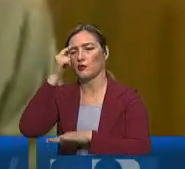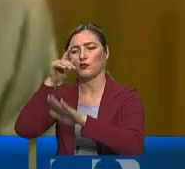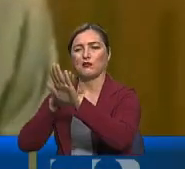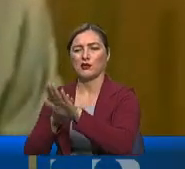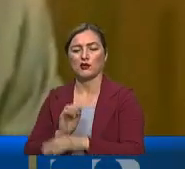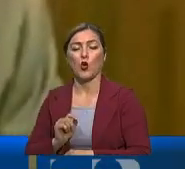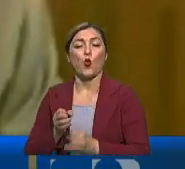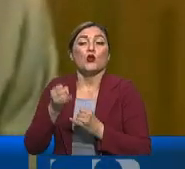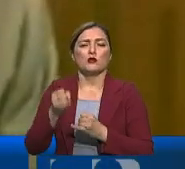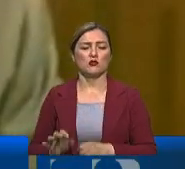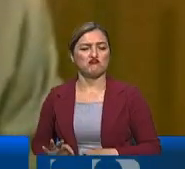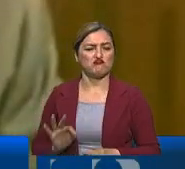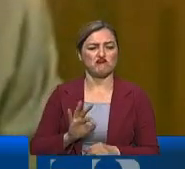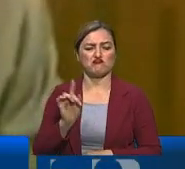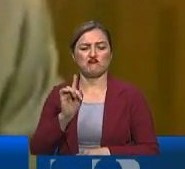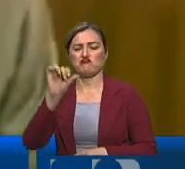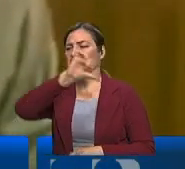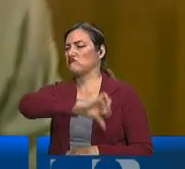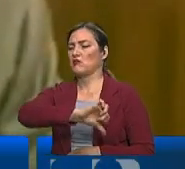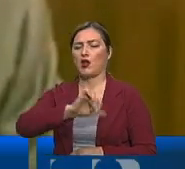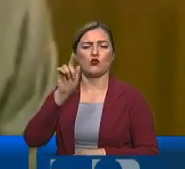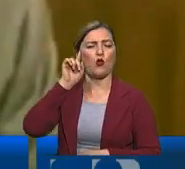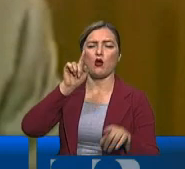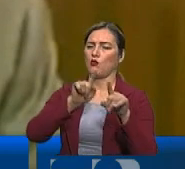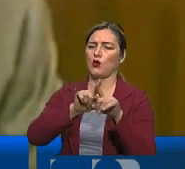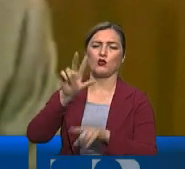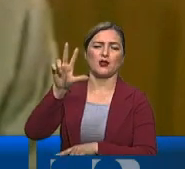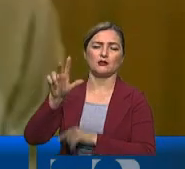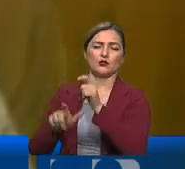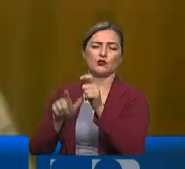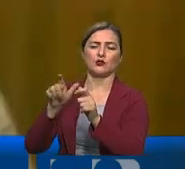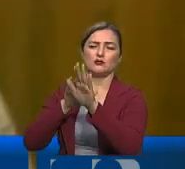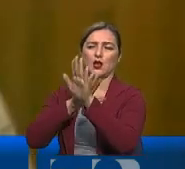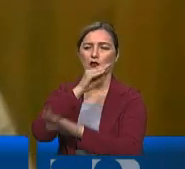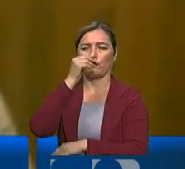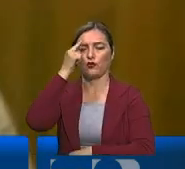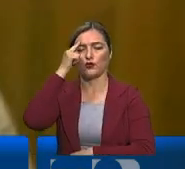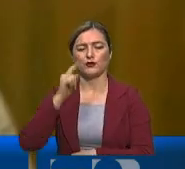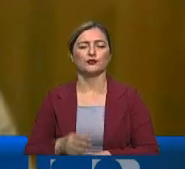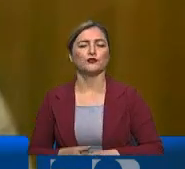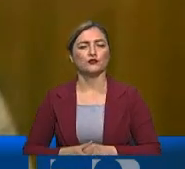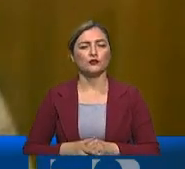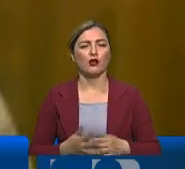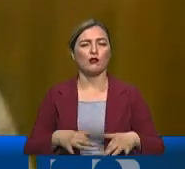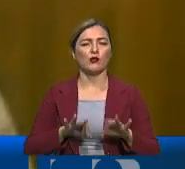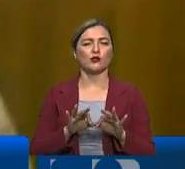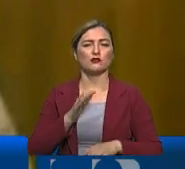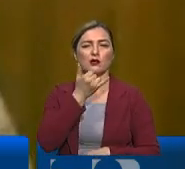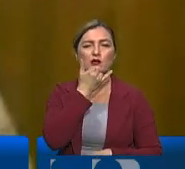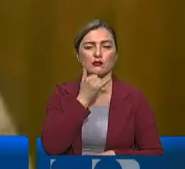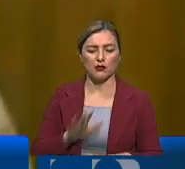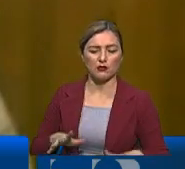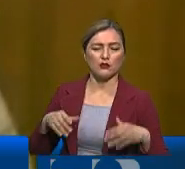a último momento, tenemos un criterio diferente. No es importante asumir responsabilidades cuando nos